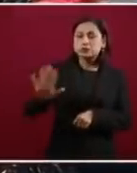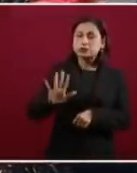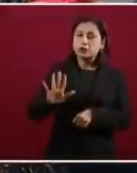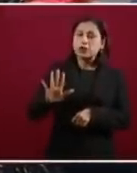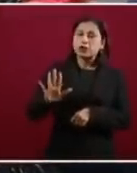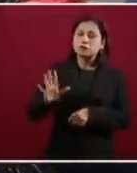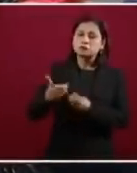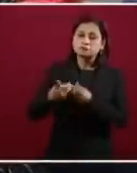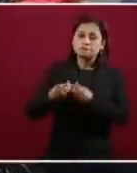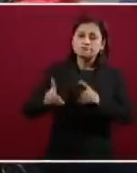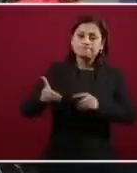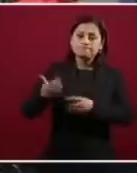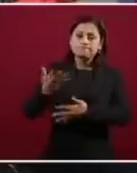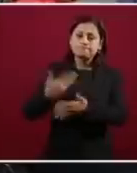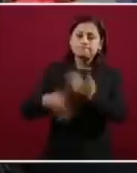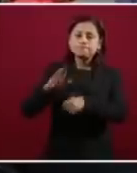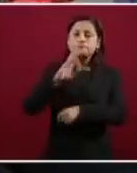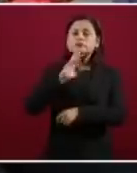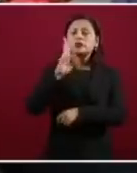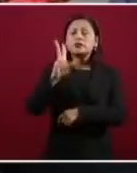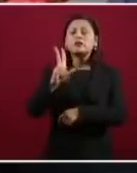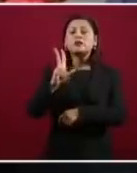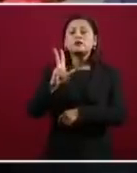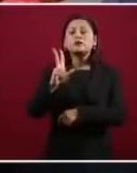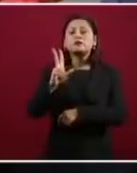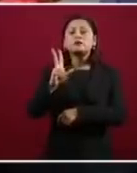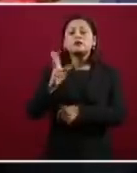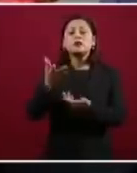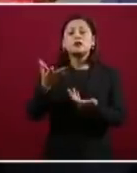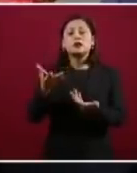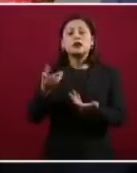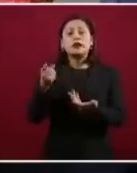que el desarrollo sea parejo